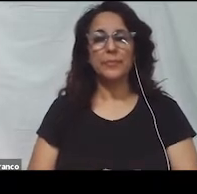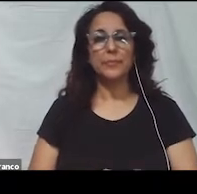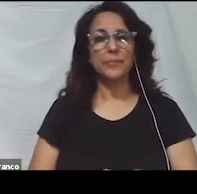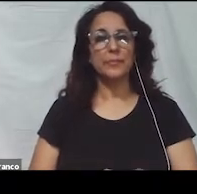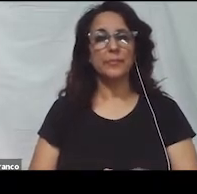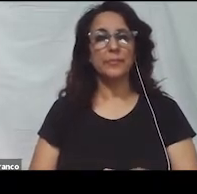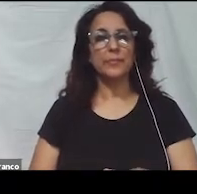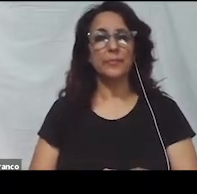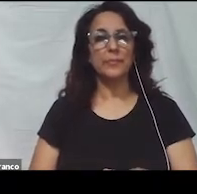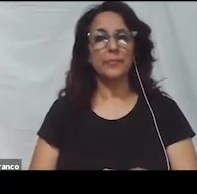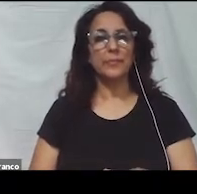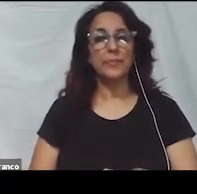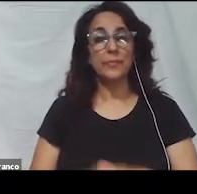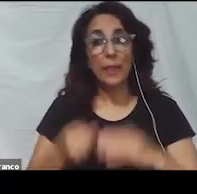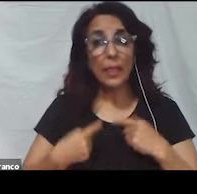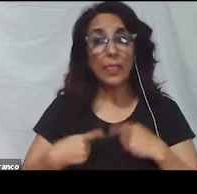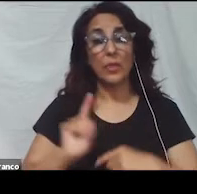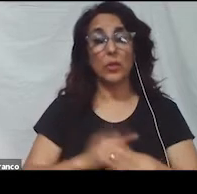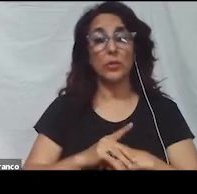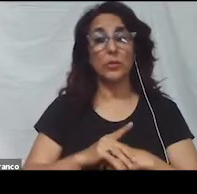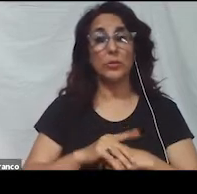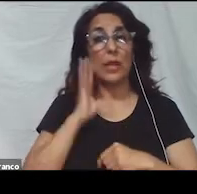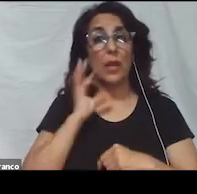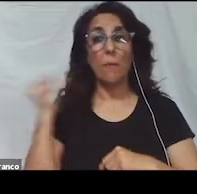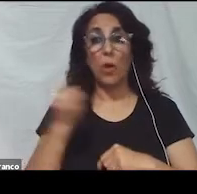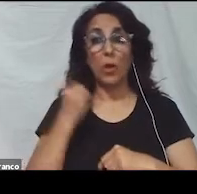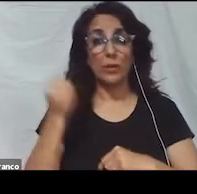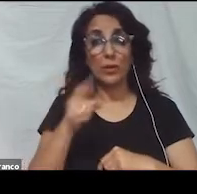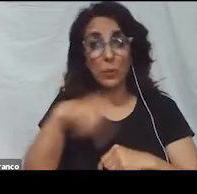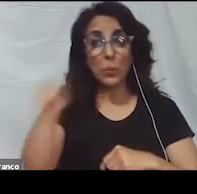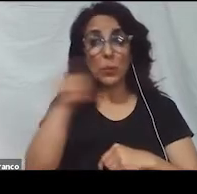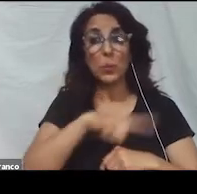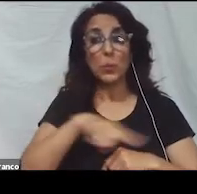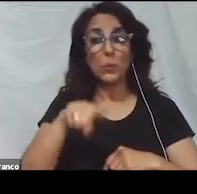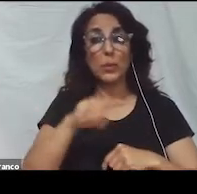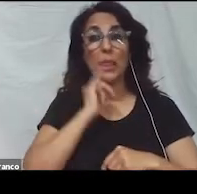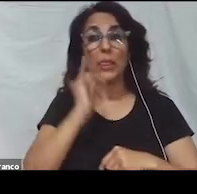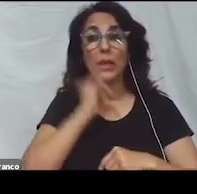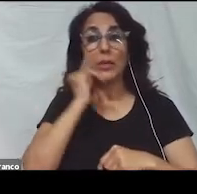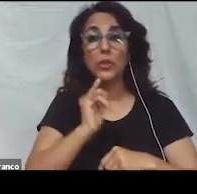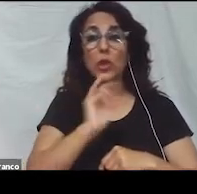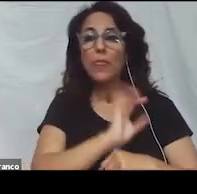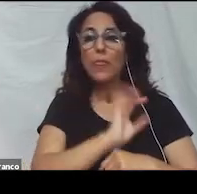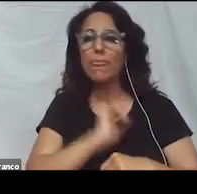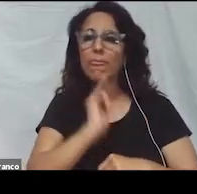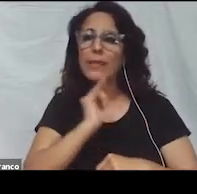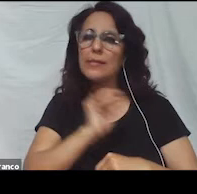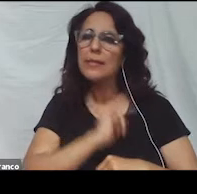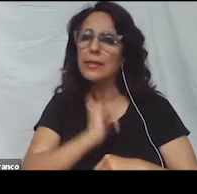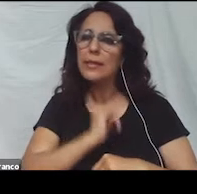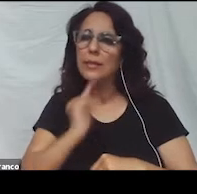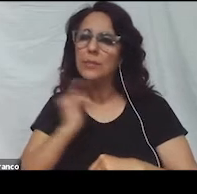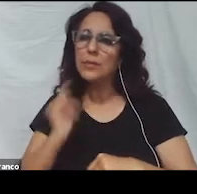sitio, ¿bien? Entonces, súper importante que ustedes usen texto descriptivo para poner en el